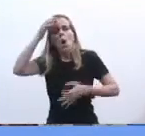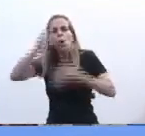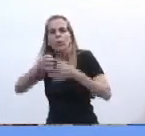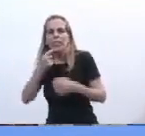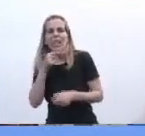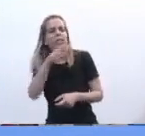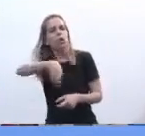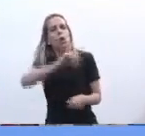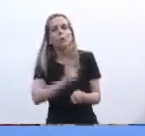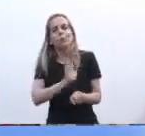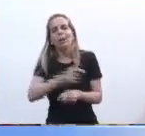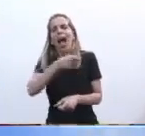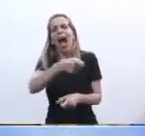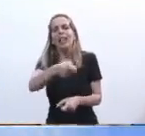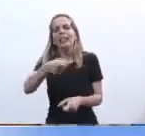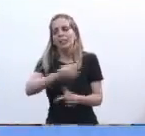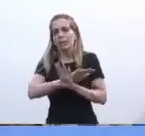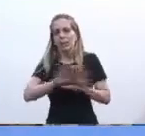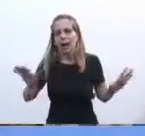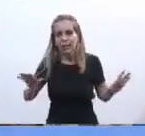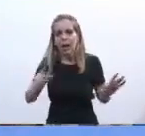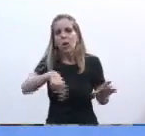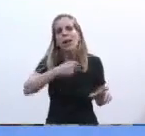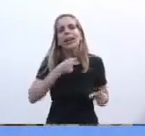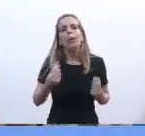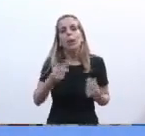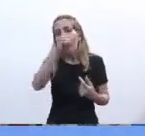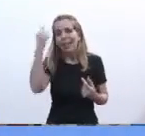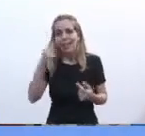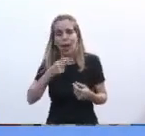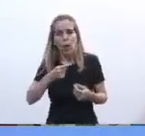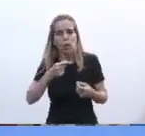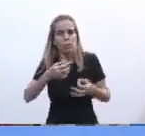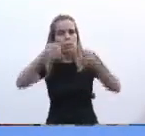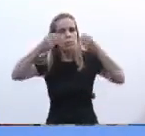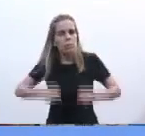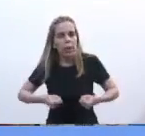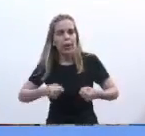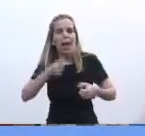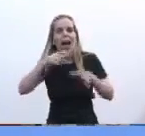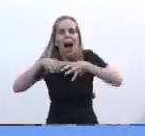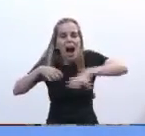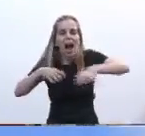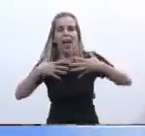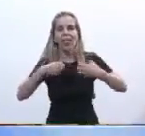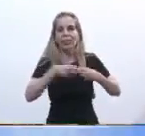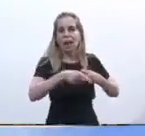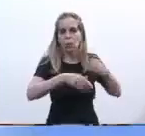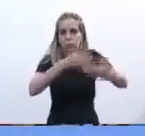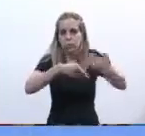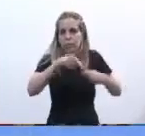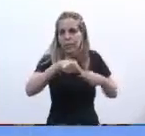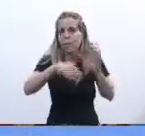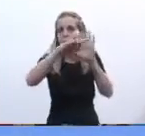asesinas y queremos que este estado se ponga de piedra de salud para llevar adelante este